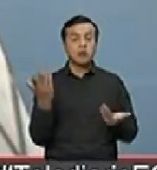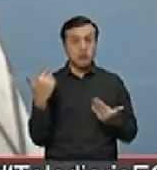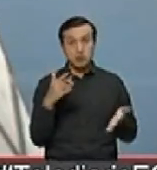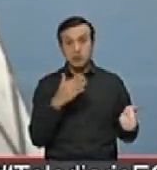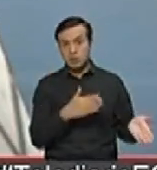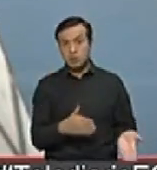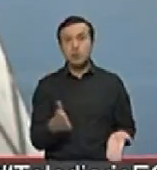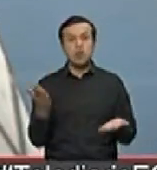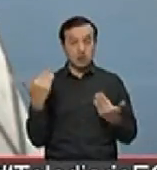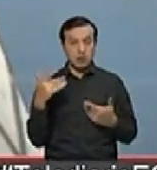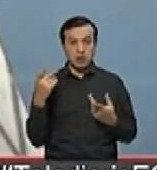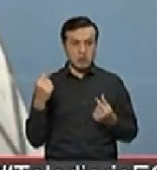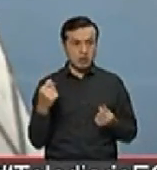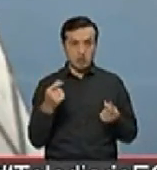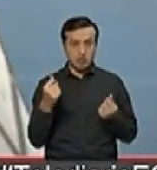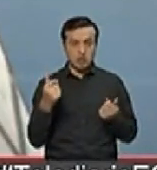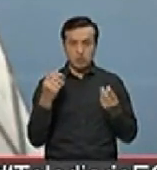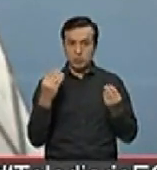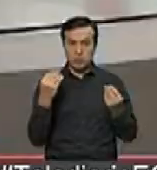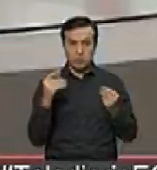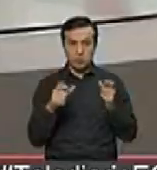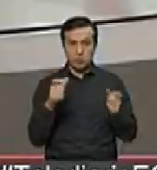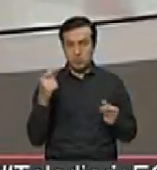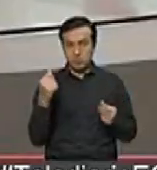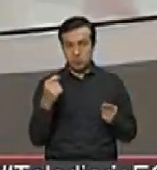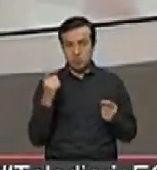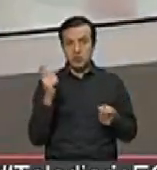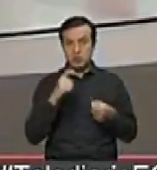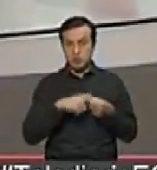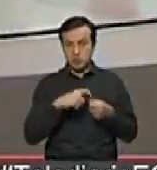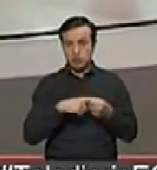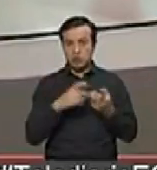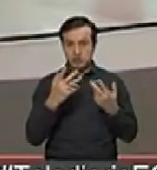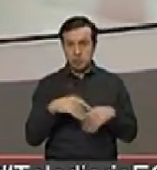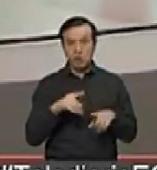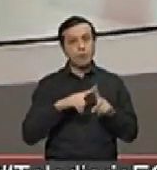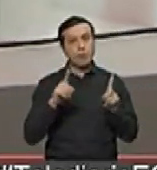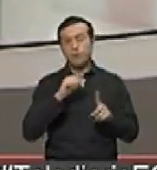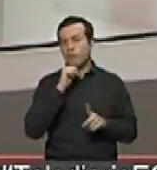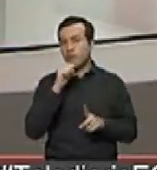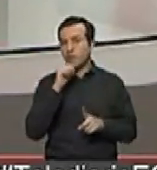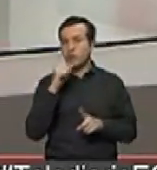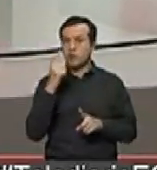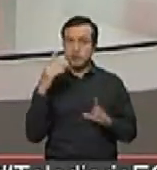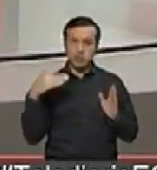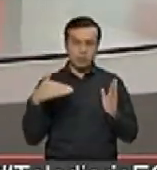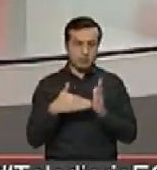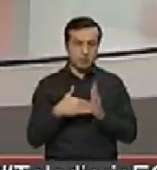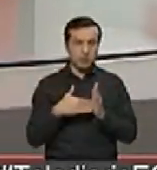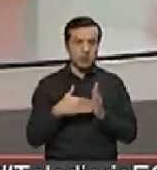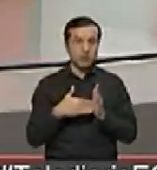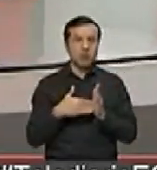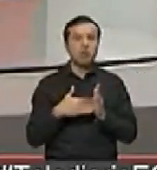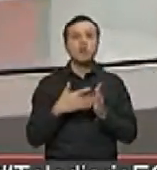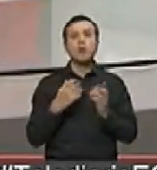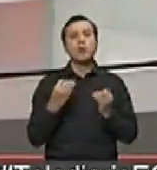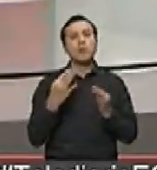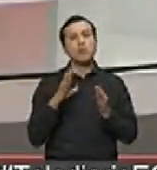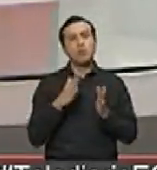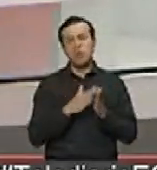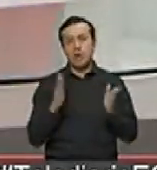ya hay desembolsos a muchas personas de que se han inscrito, sin embargo faltan todavía 11.000. Este año, ¿con